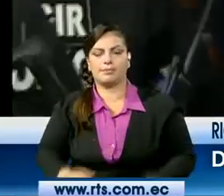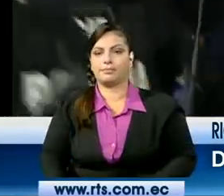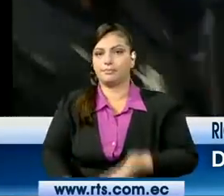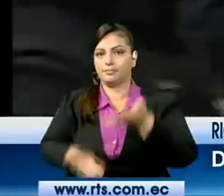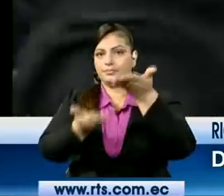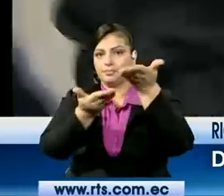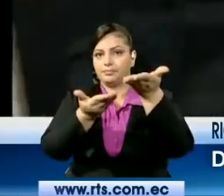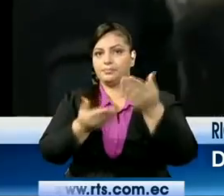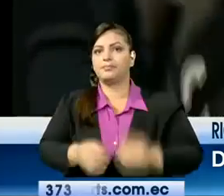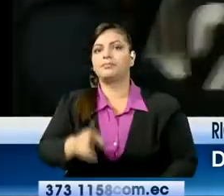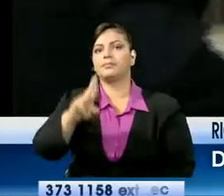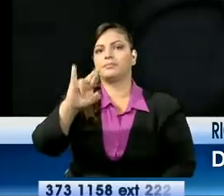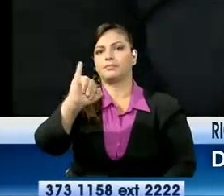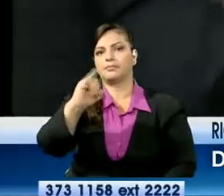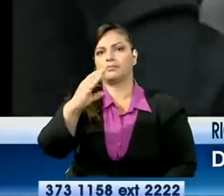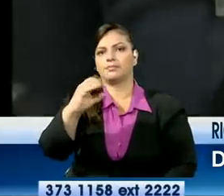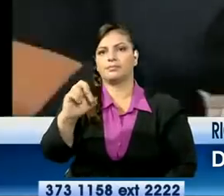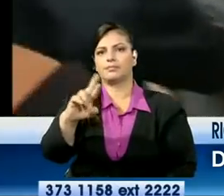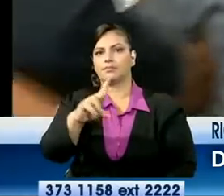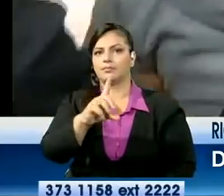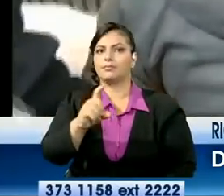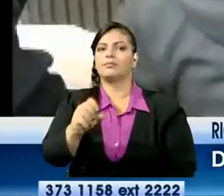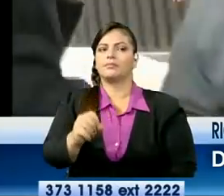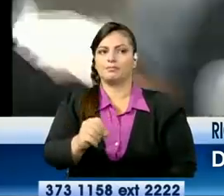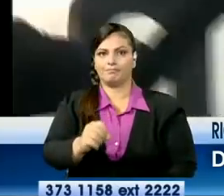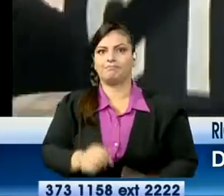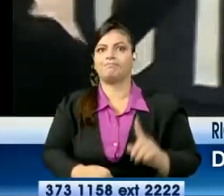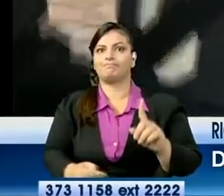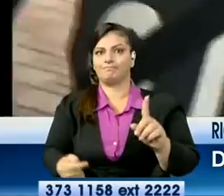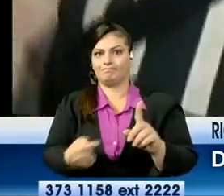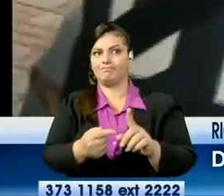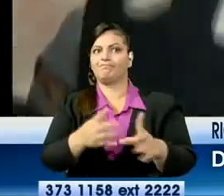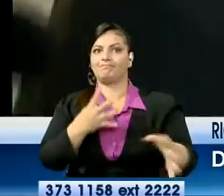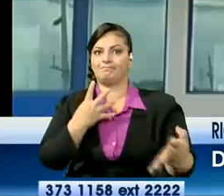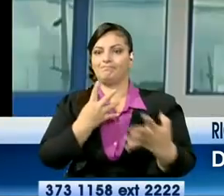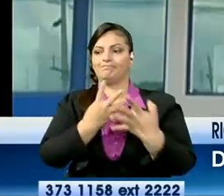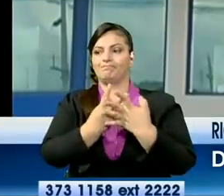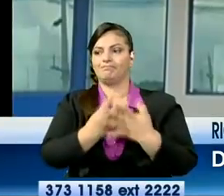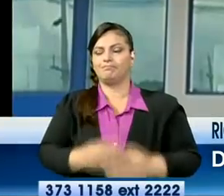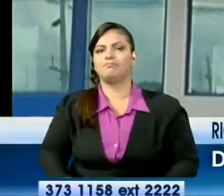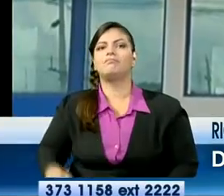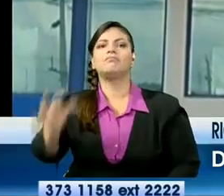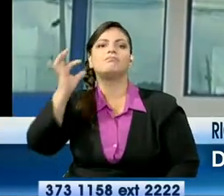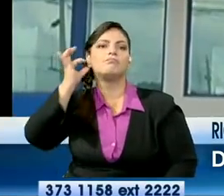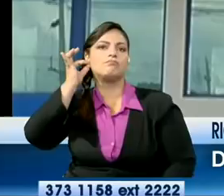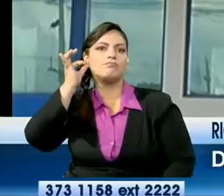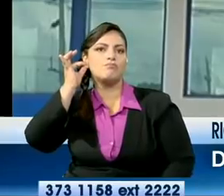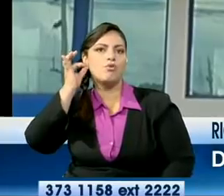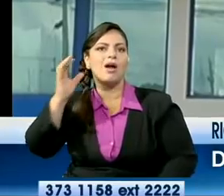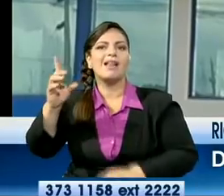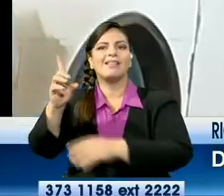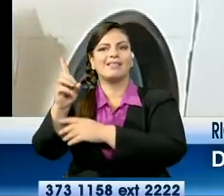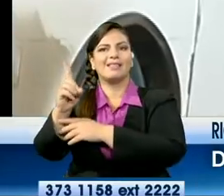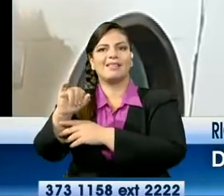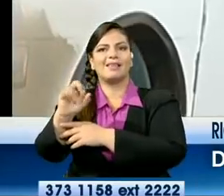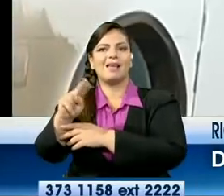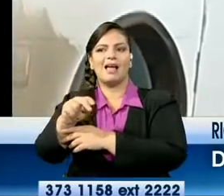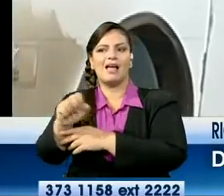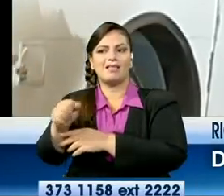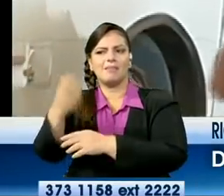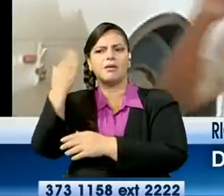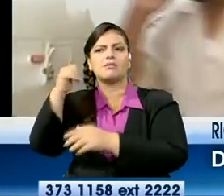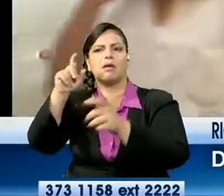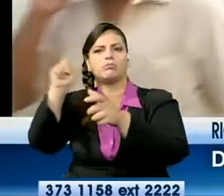formulada por la ex fiscal Diana Salazar, quien desde esta semana funge como directora de la Unidad de Análisis